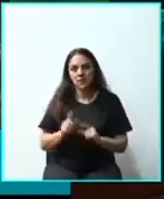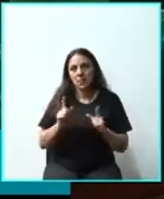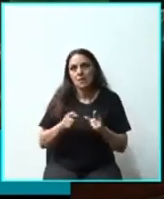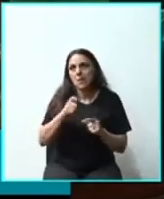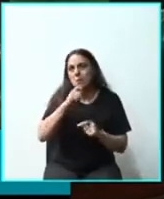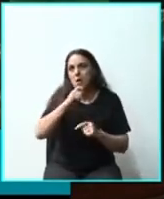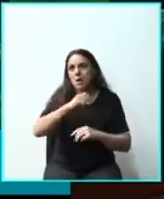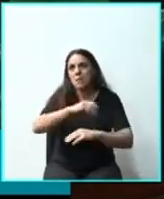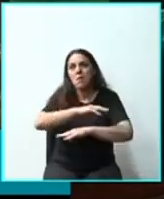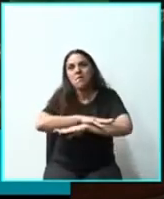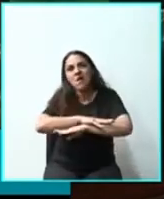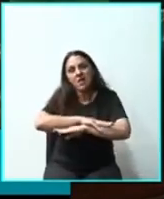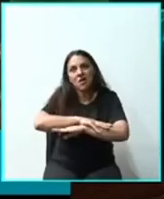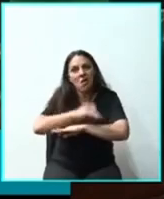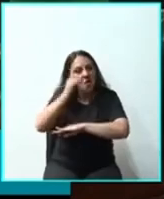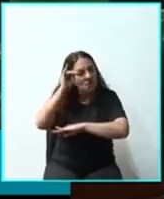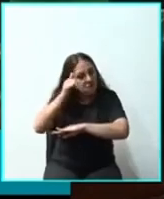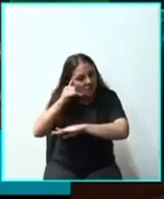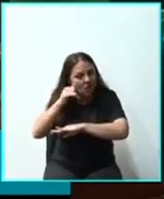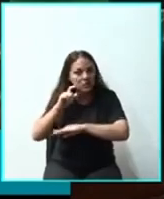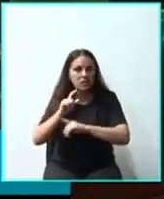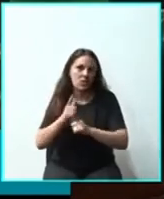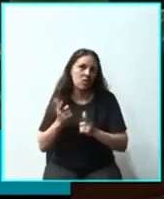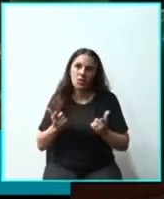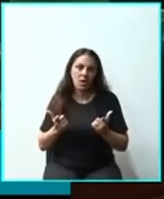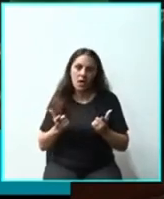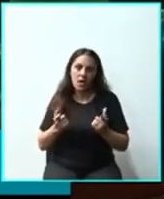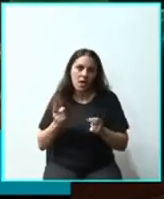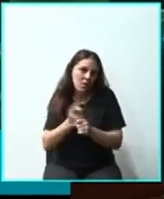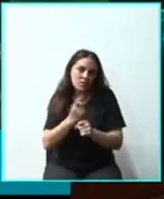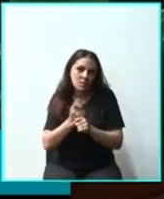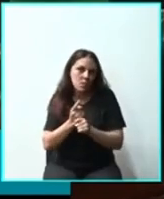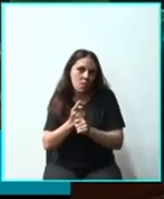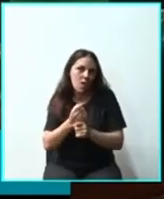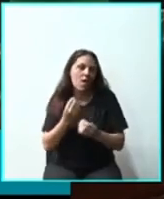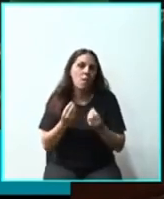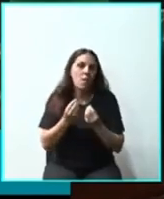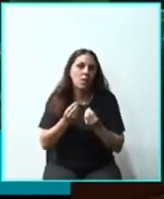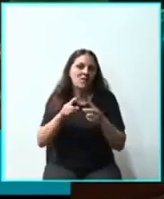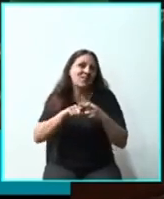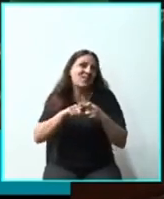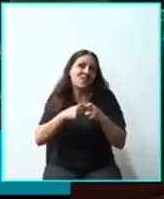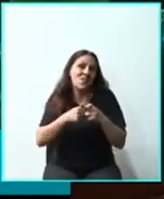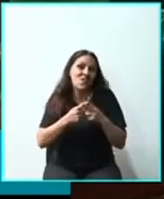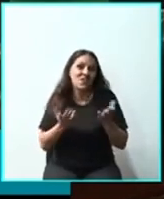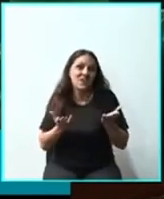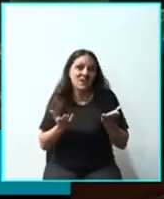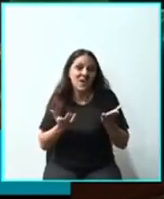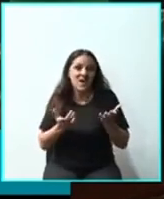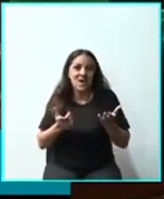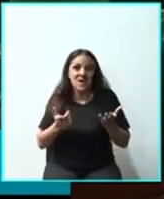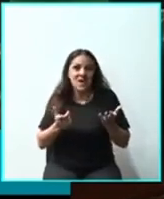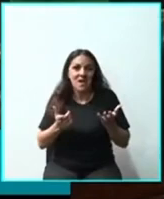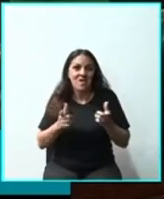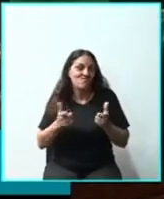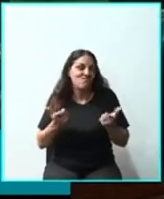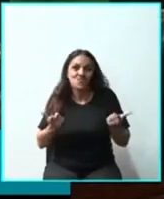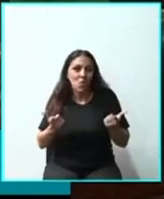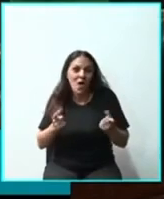te entra al ambiente. No existe esa posibilidad, porque tecnológicamente existe un